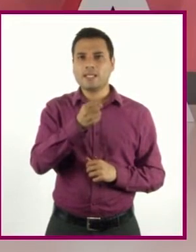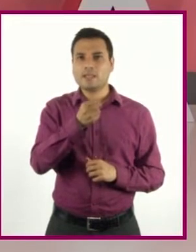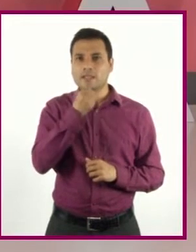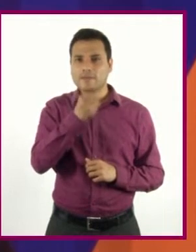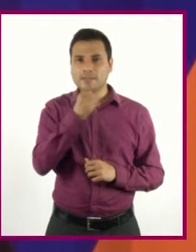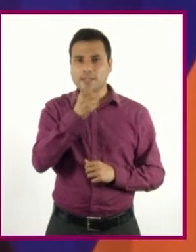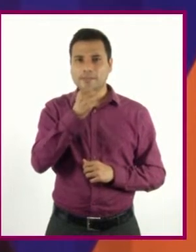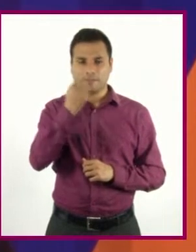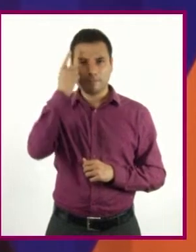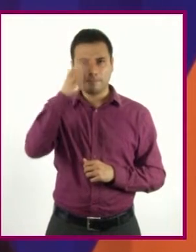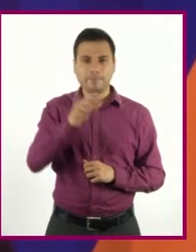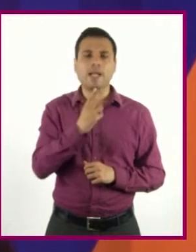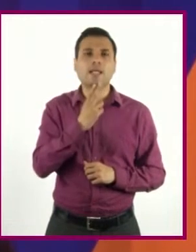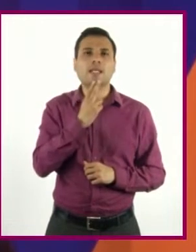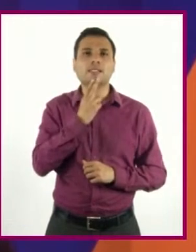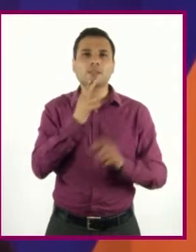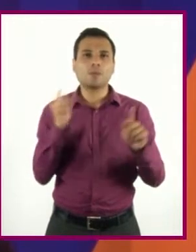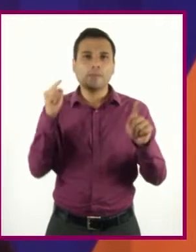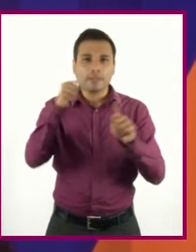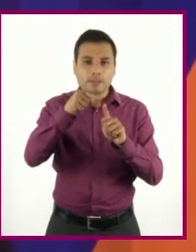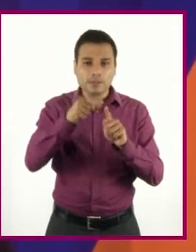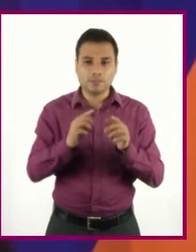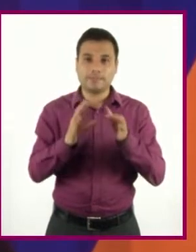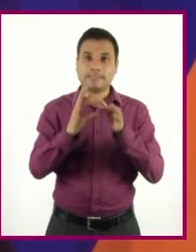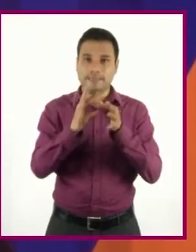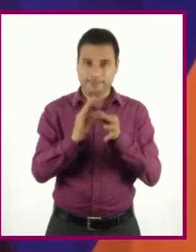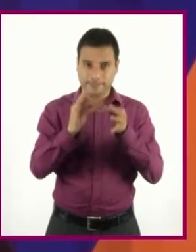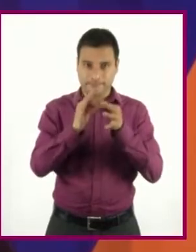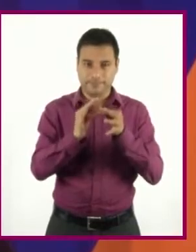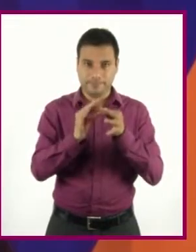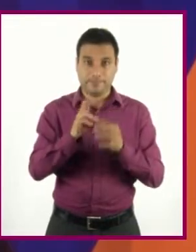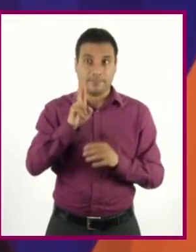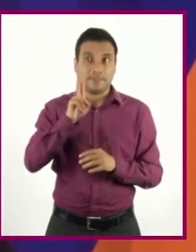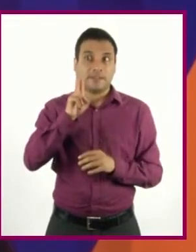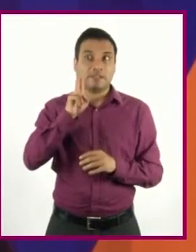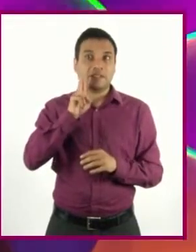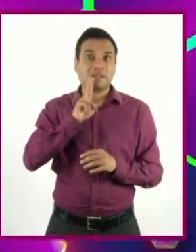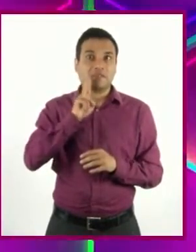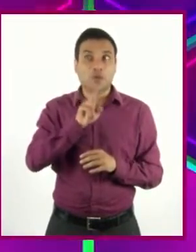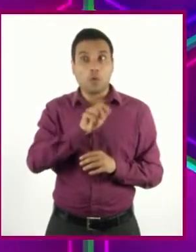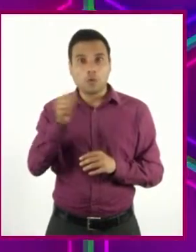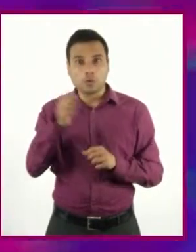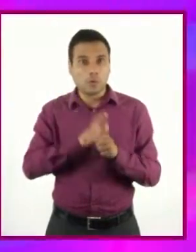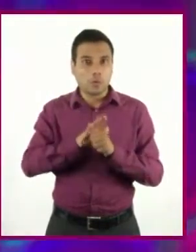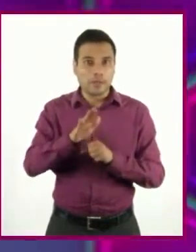revisado hasta ahora y veamos si se nos ocurren algunos nuevos.